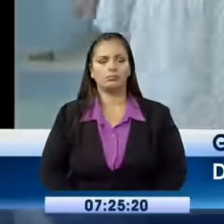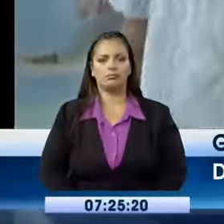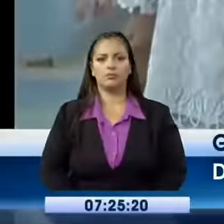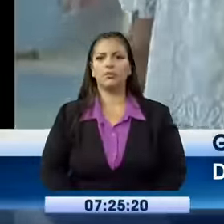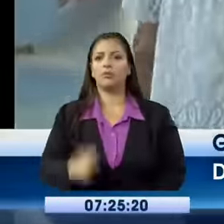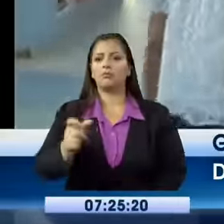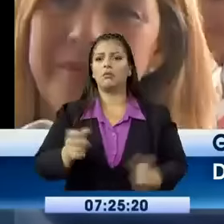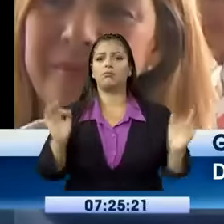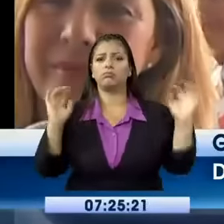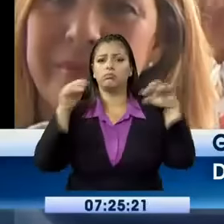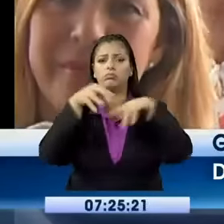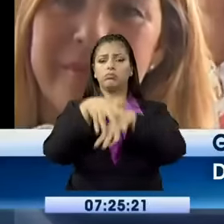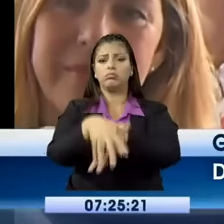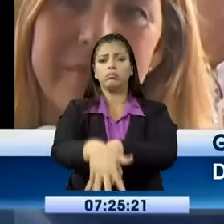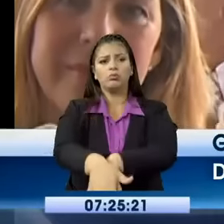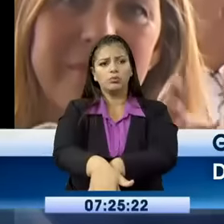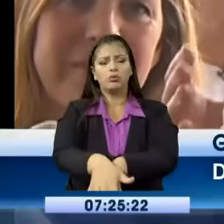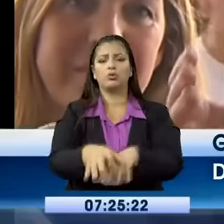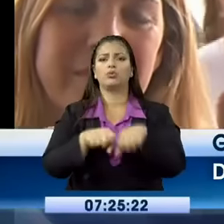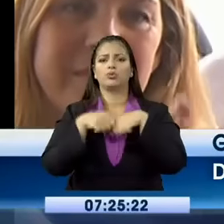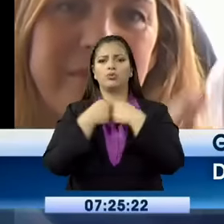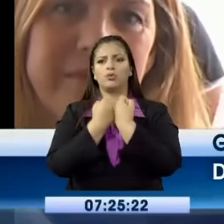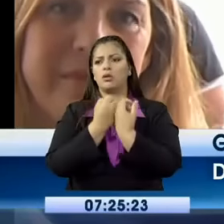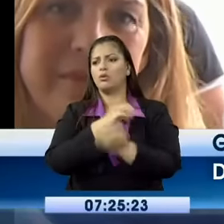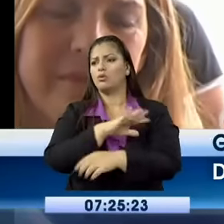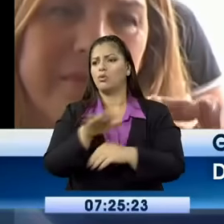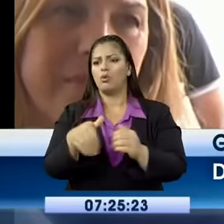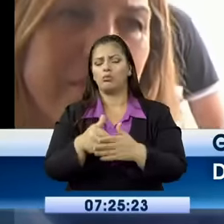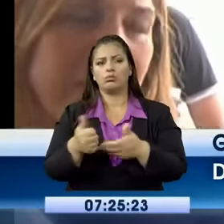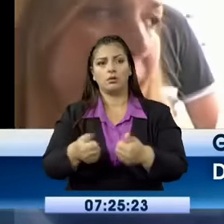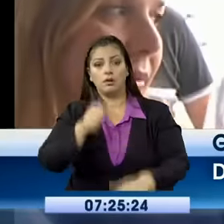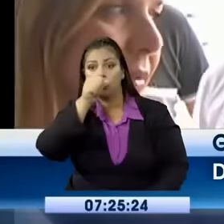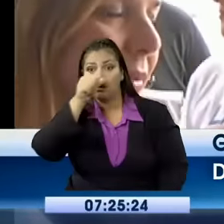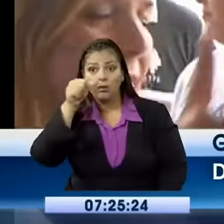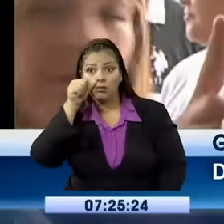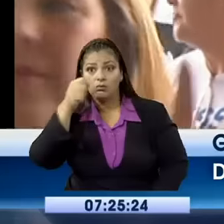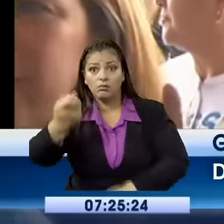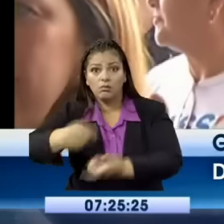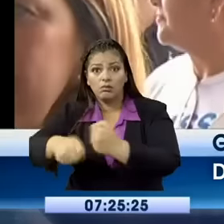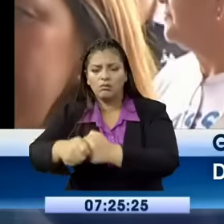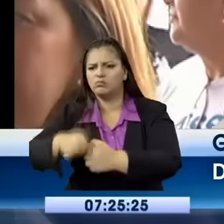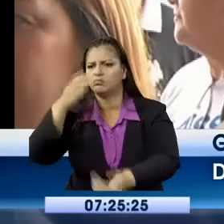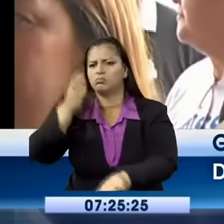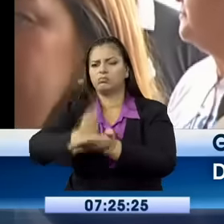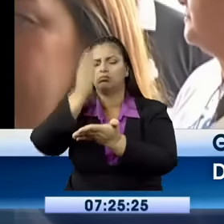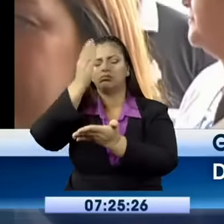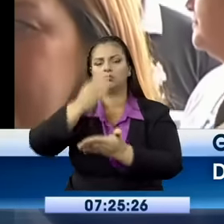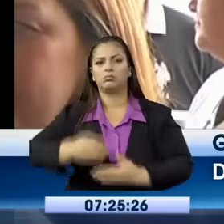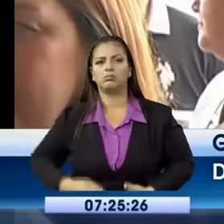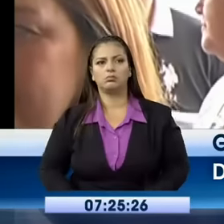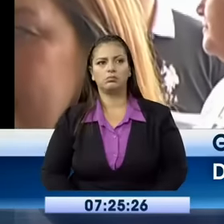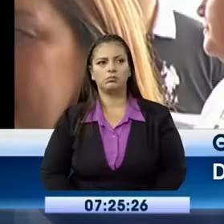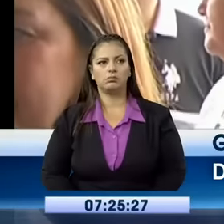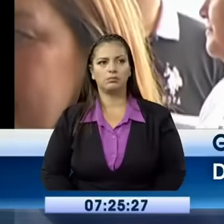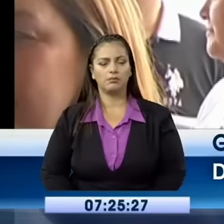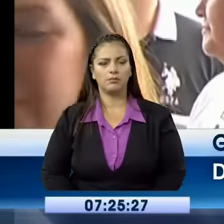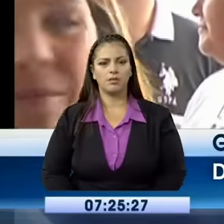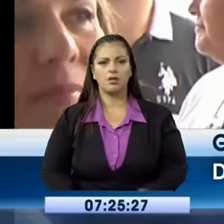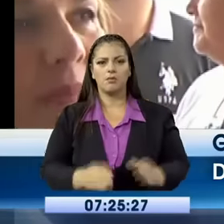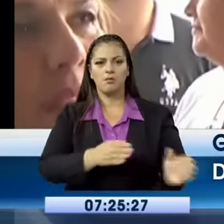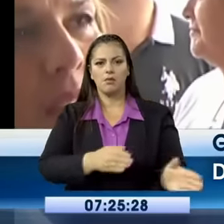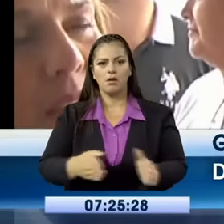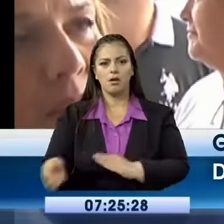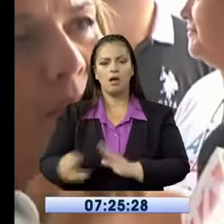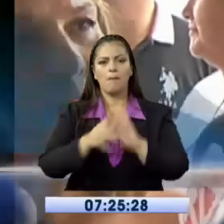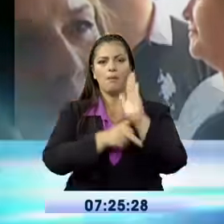el microtráfico vamos a compartir el micr narcotráfico Y también vamos a llevar a cabo un amplio programa de